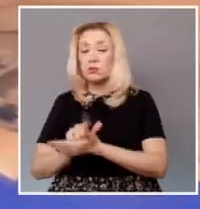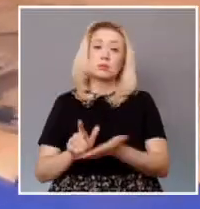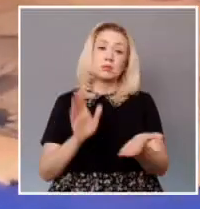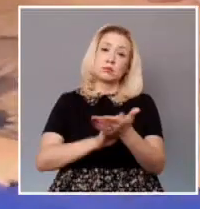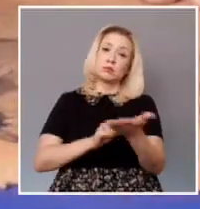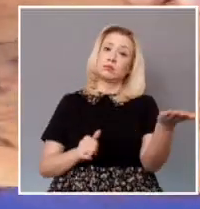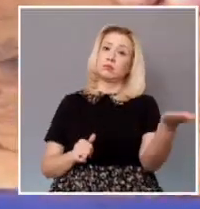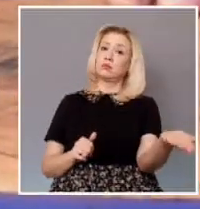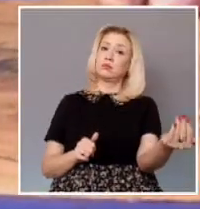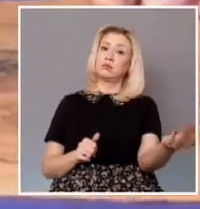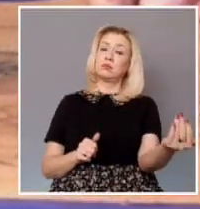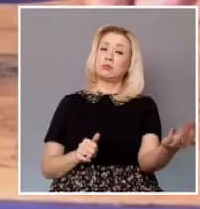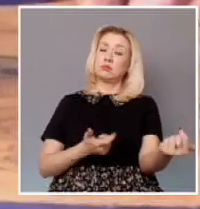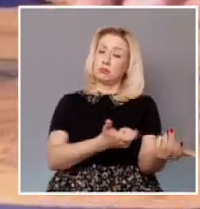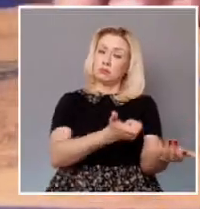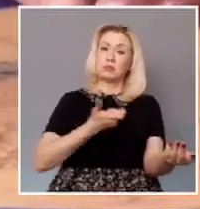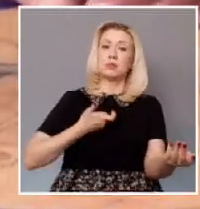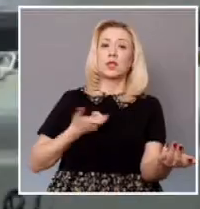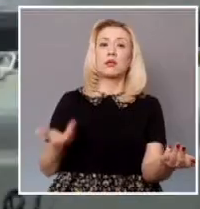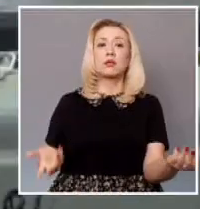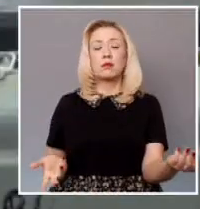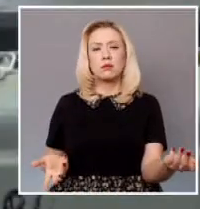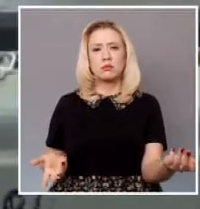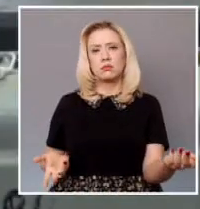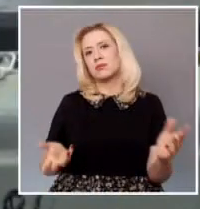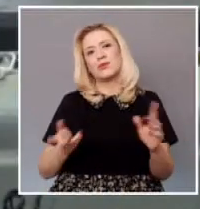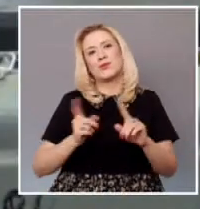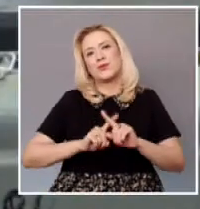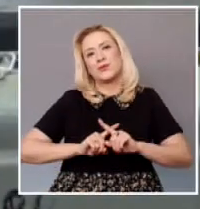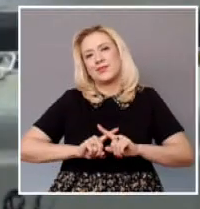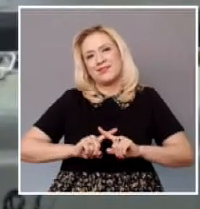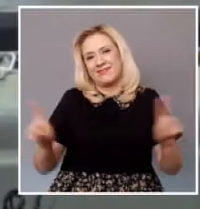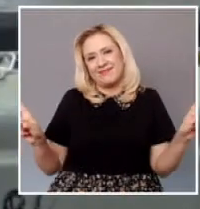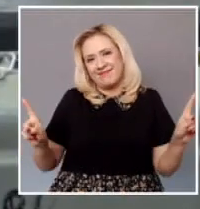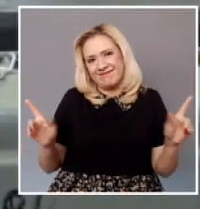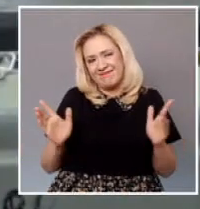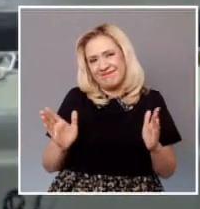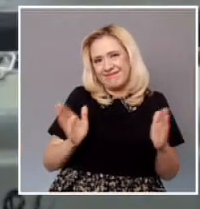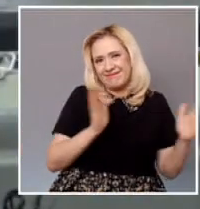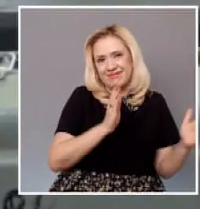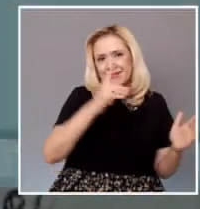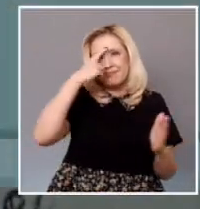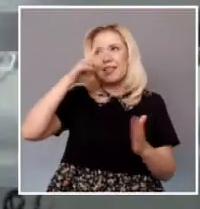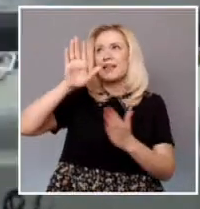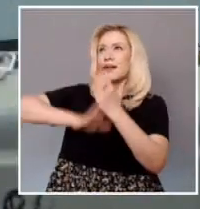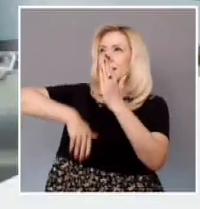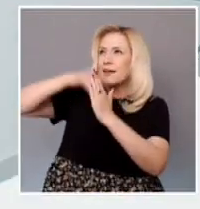con miras a colaborar con las tareas comunes o servicios generales de mantenimiento del centro penitenciario.